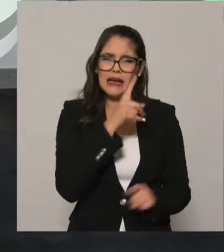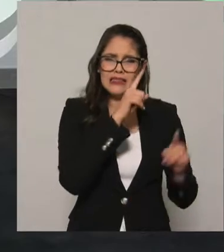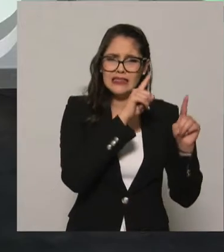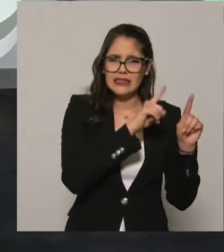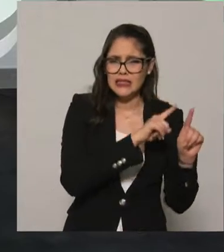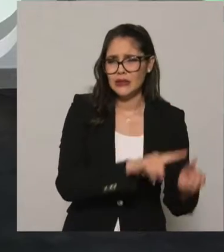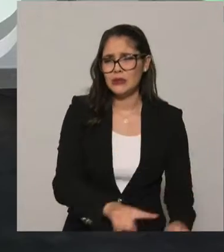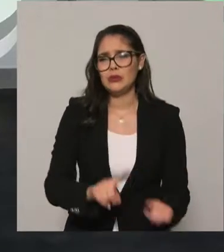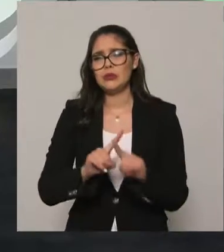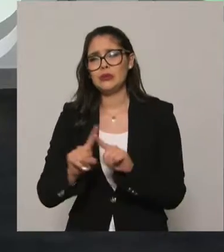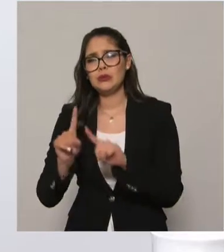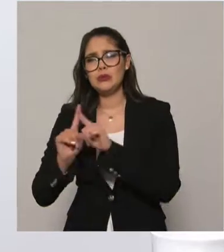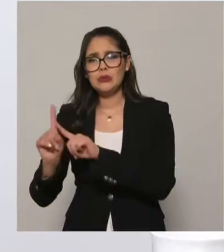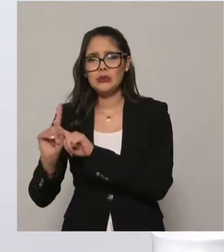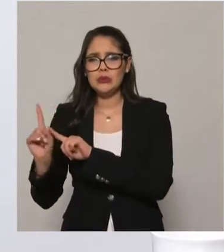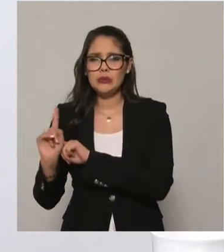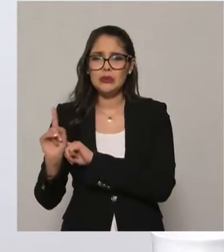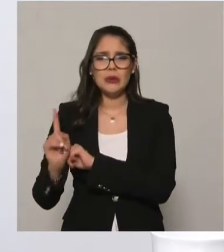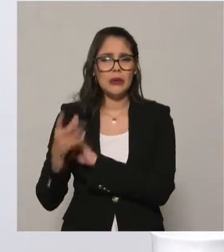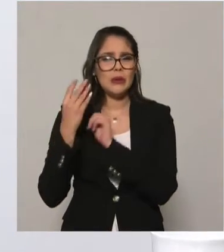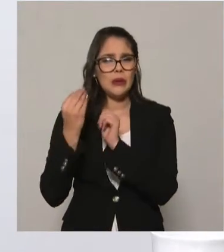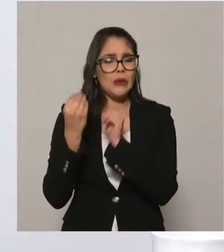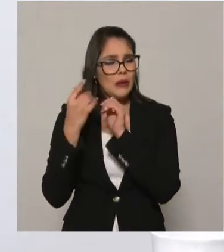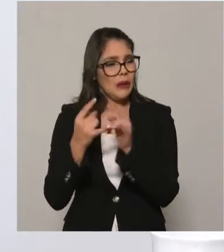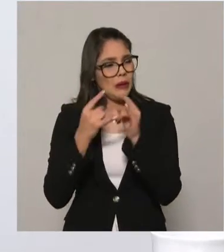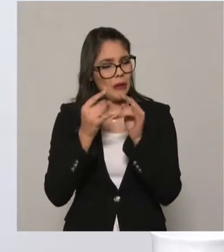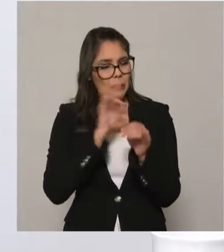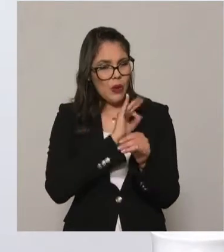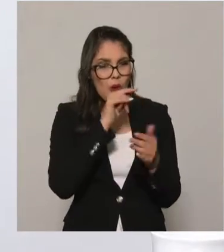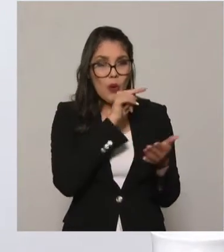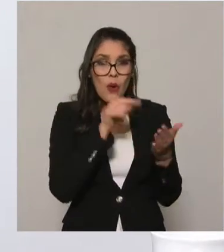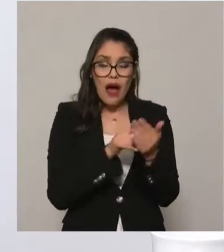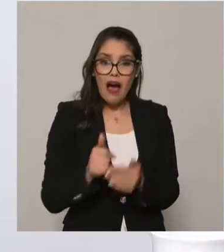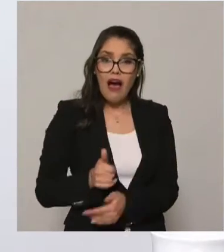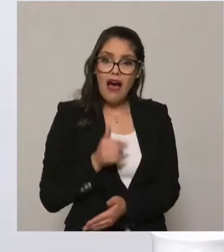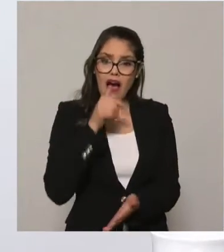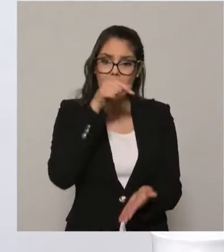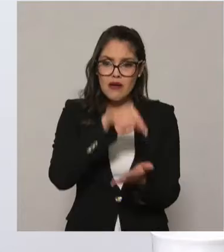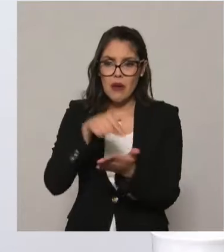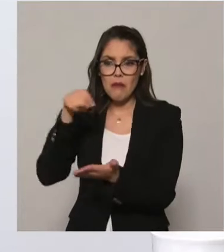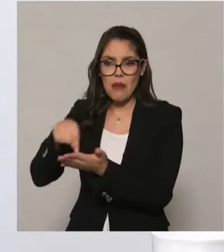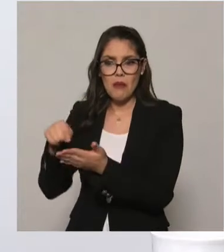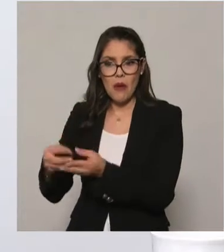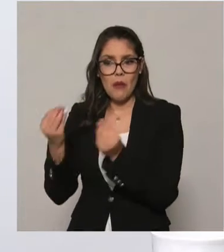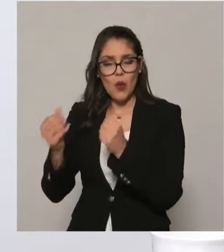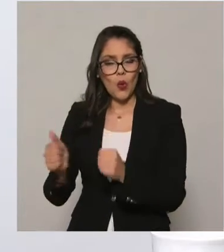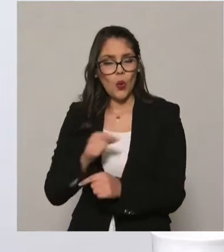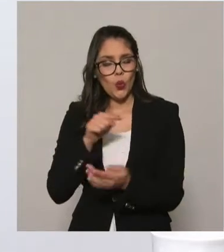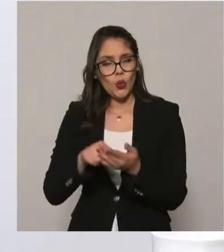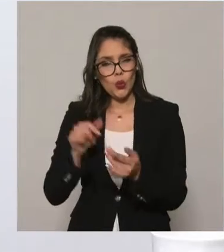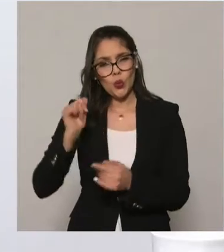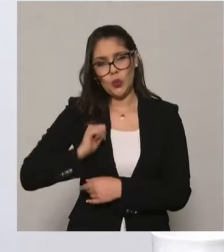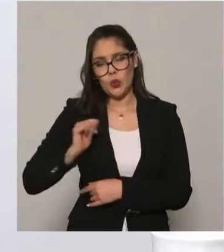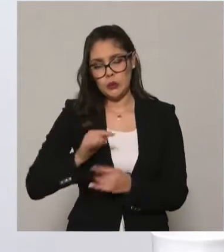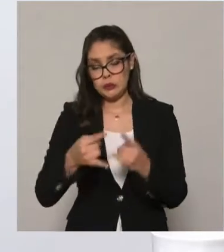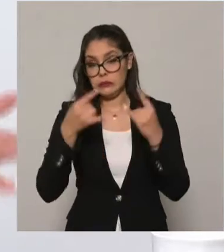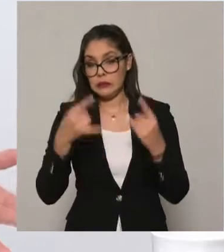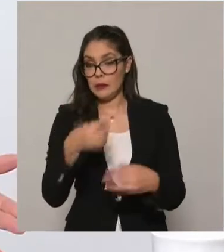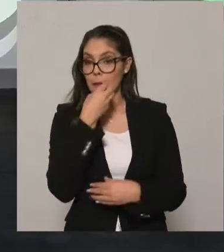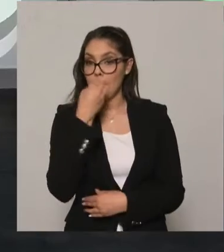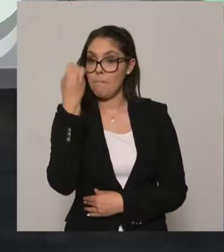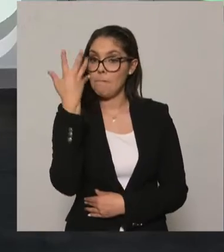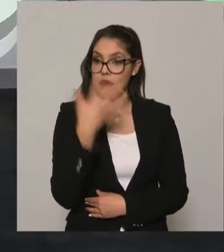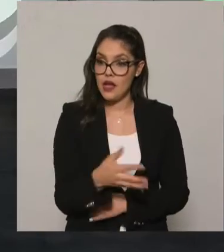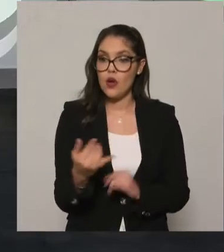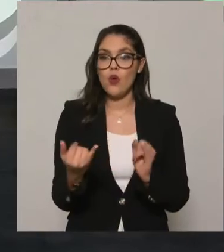oferta impresionante en la Ciudad de México de lugares emblemáticos e históricos y muchísimas veces representativos. El Ángel